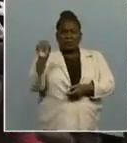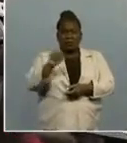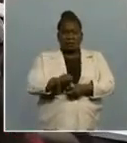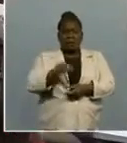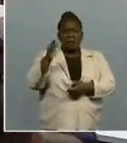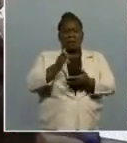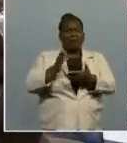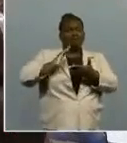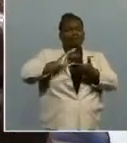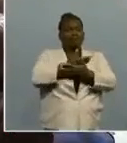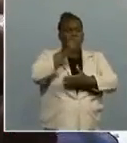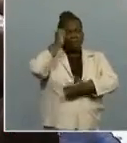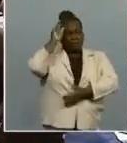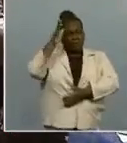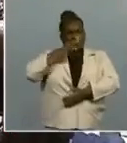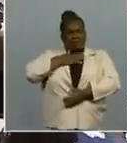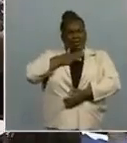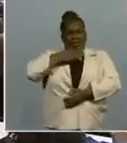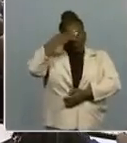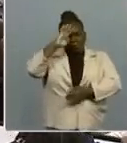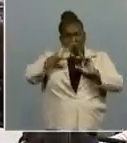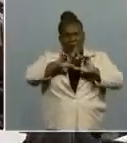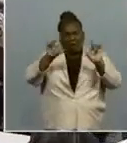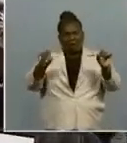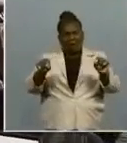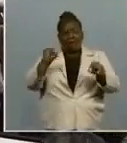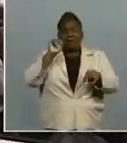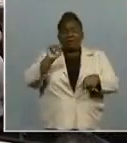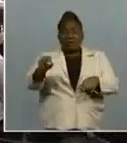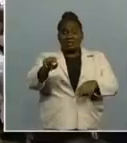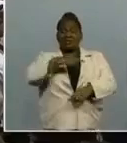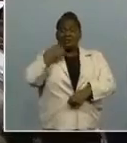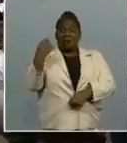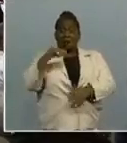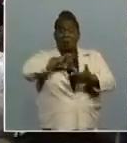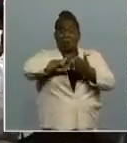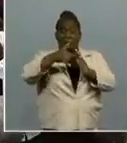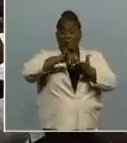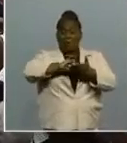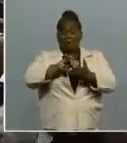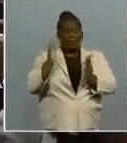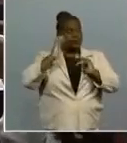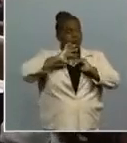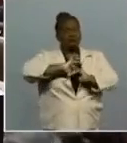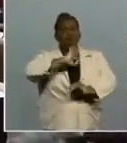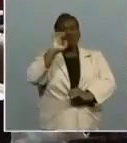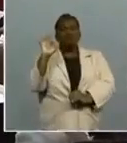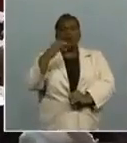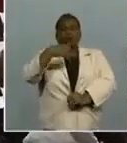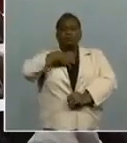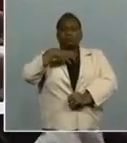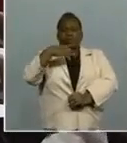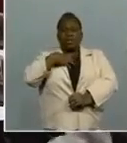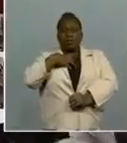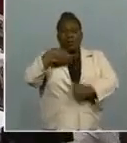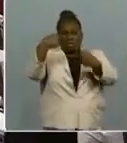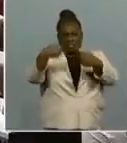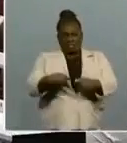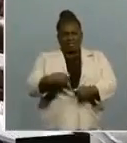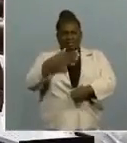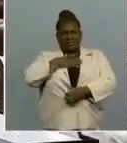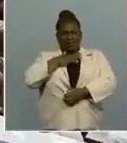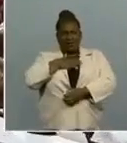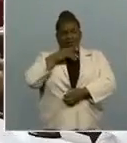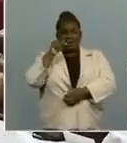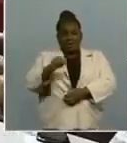nuestra experiencia sin miramientos y que si crecemos como proyecto nunca más tendremos la autodeterminación como opción termina por